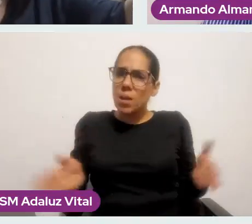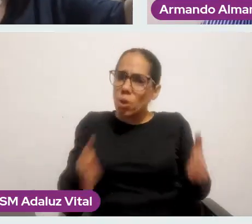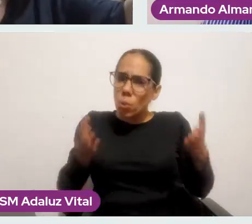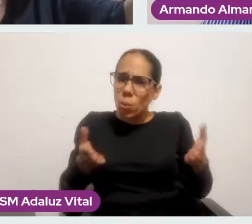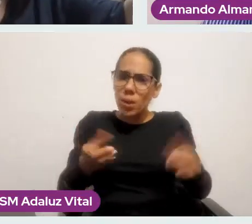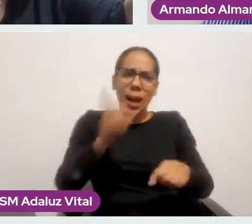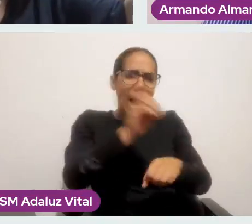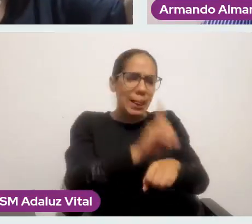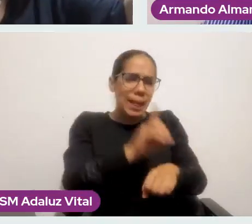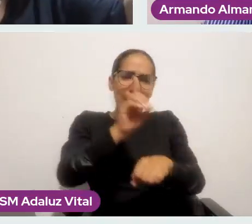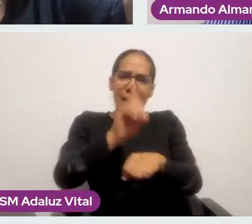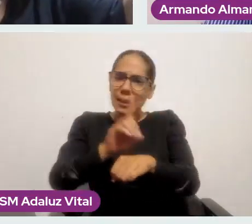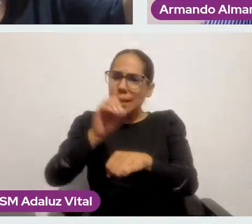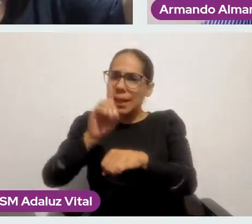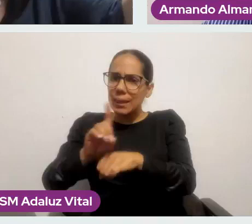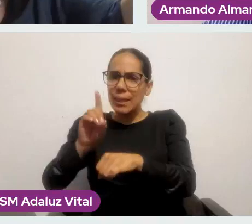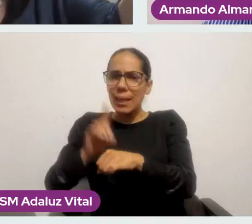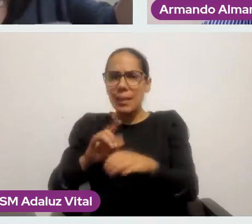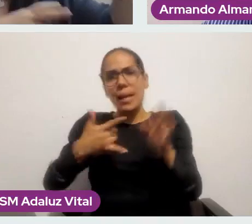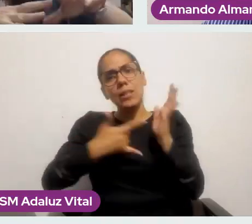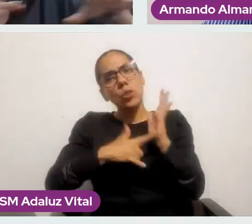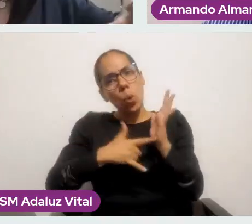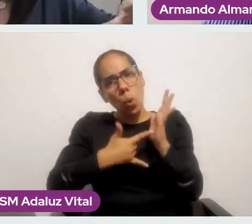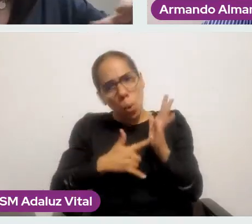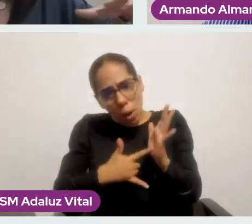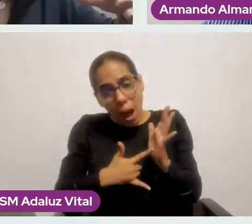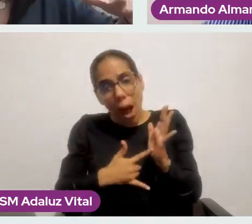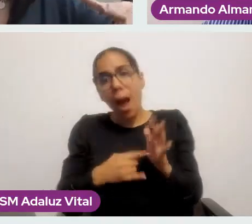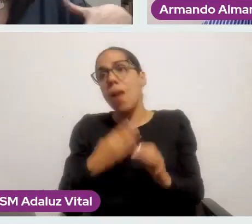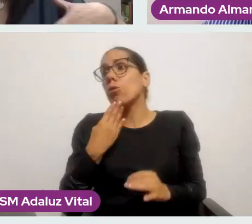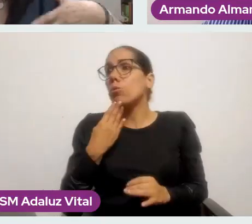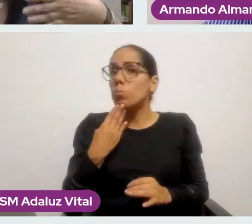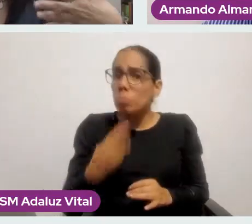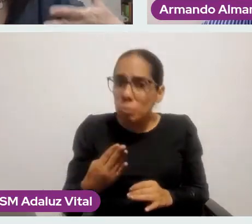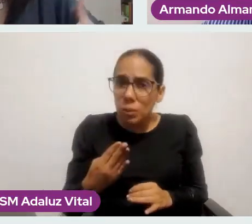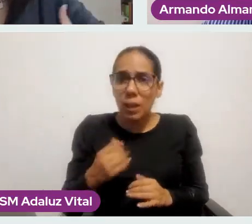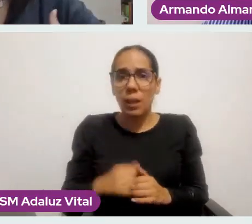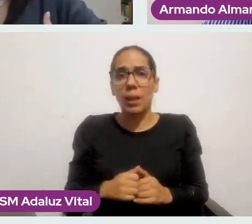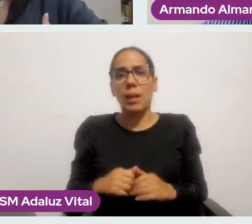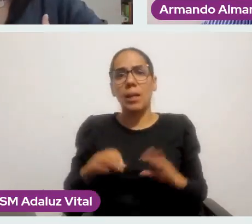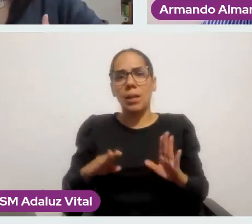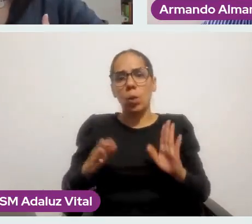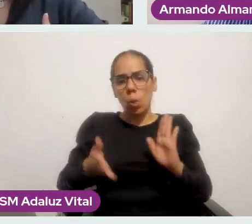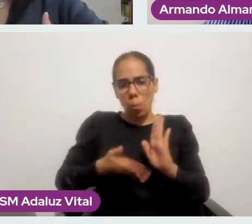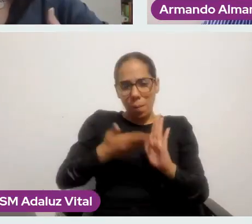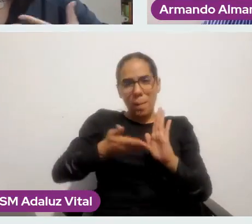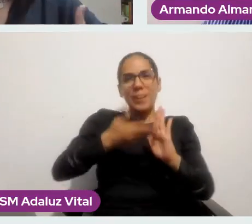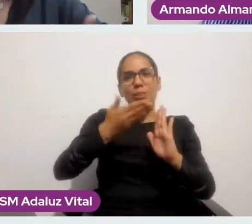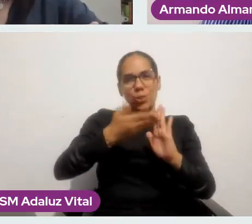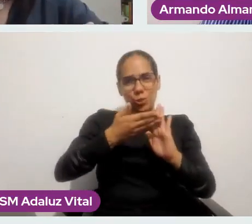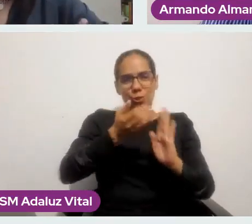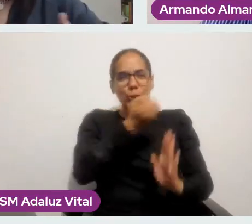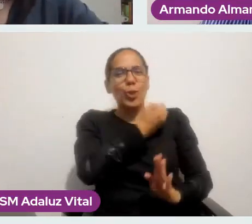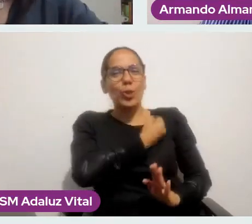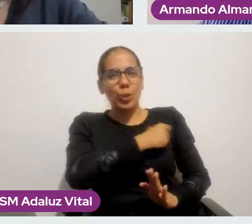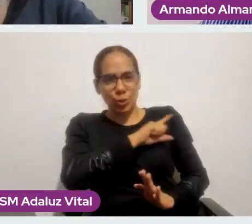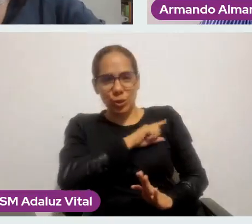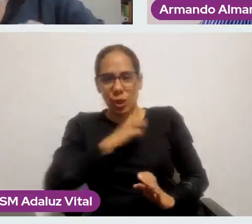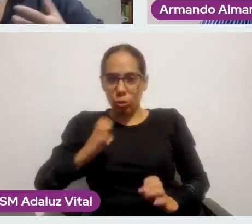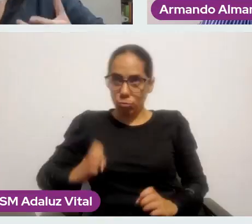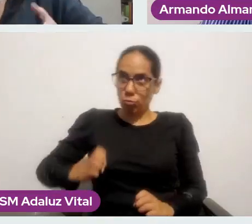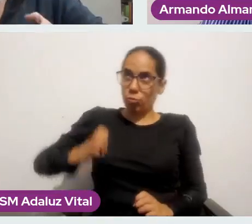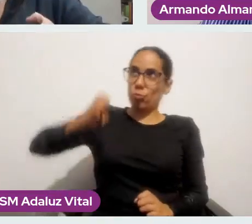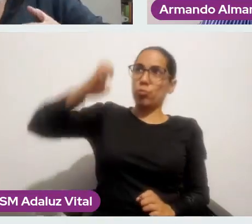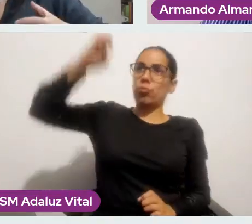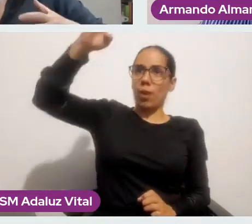construyendo también, ¿no? Estas personas con una salud mental en donde, bueno, pues ya sea bien visto acudir